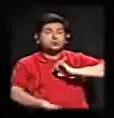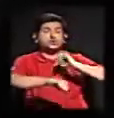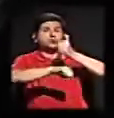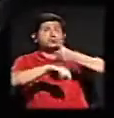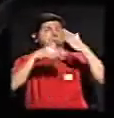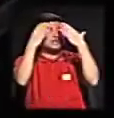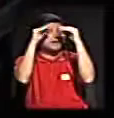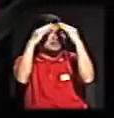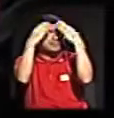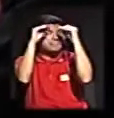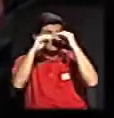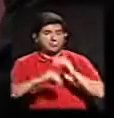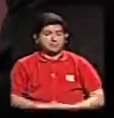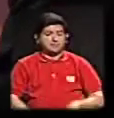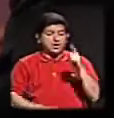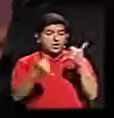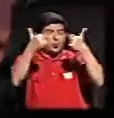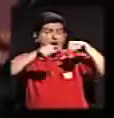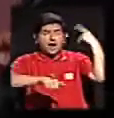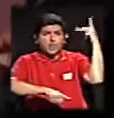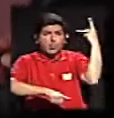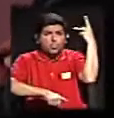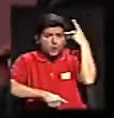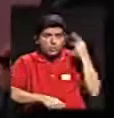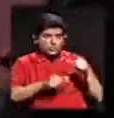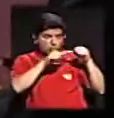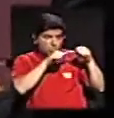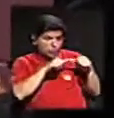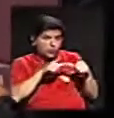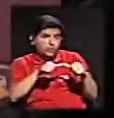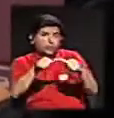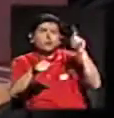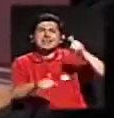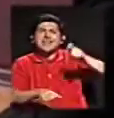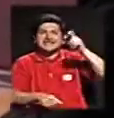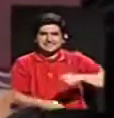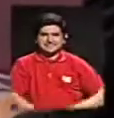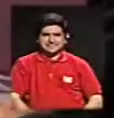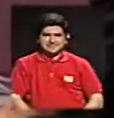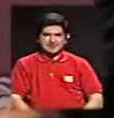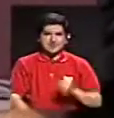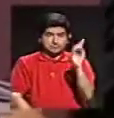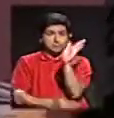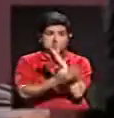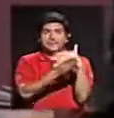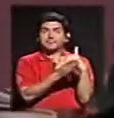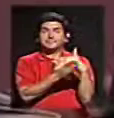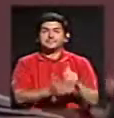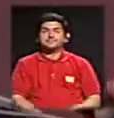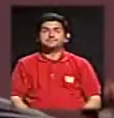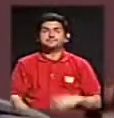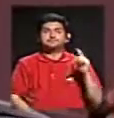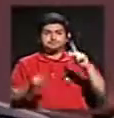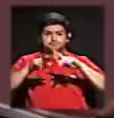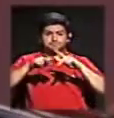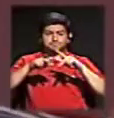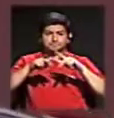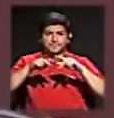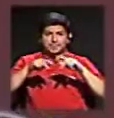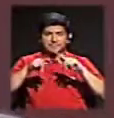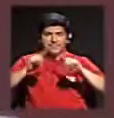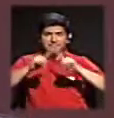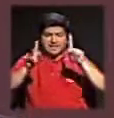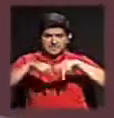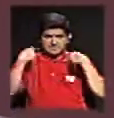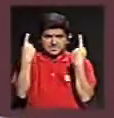el informe es que un acuerdo político duradero requiere, por un lado, de que los partidos políticos